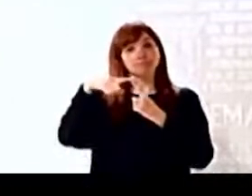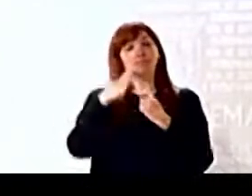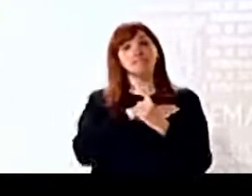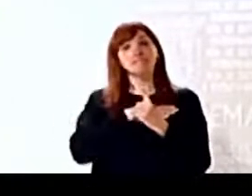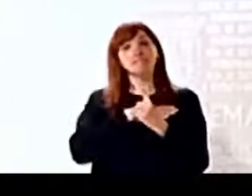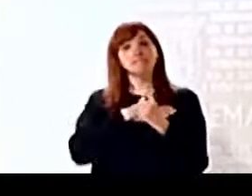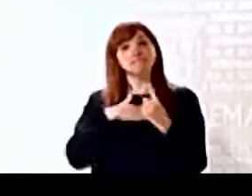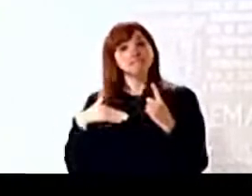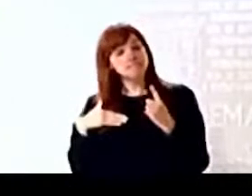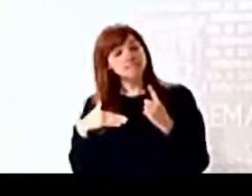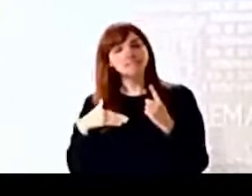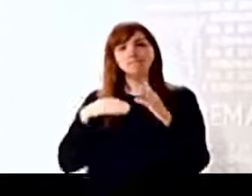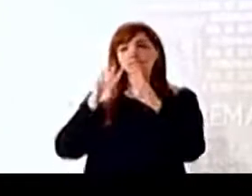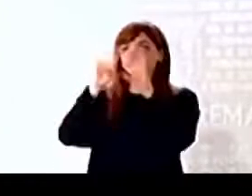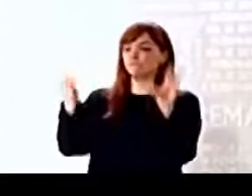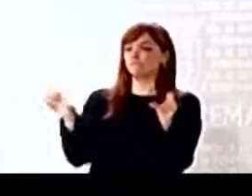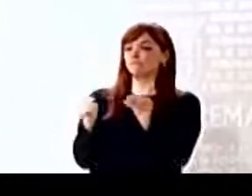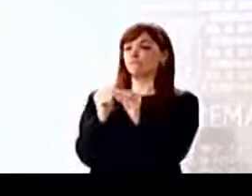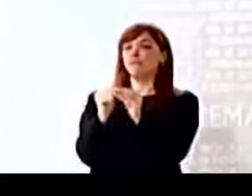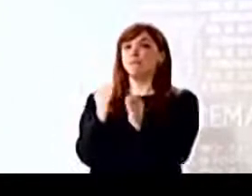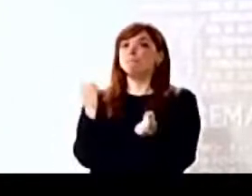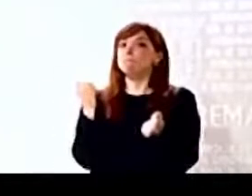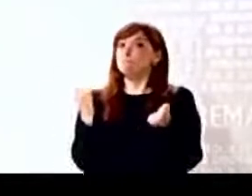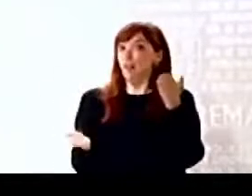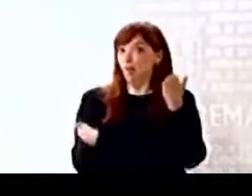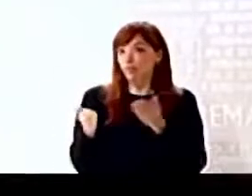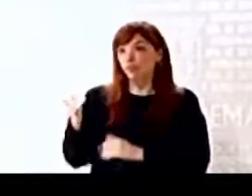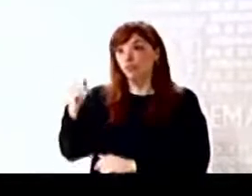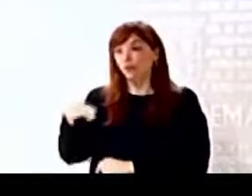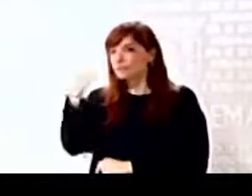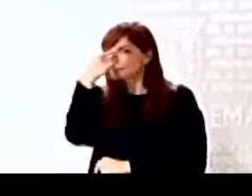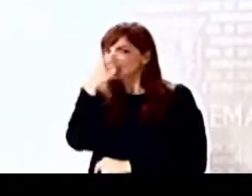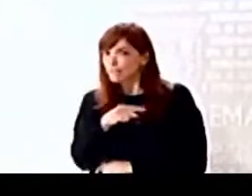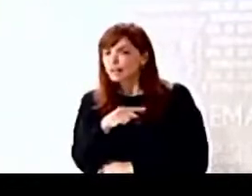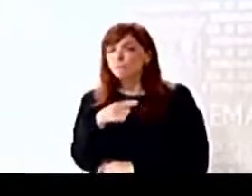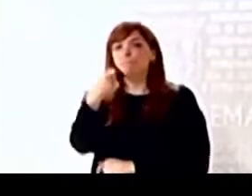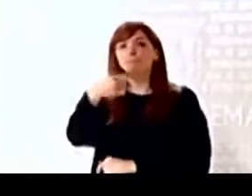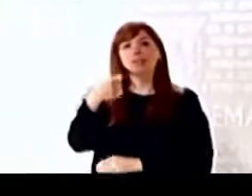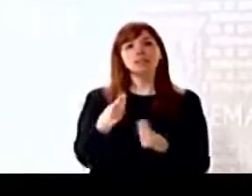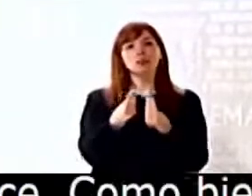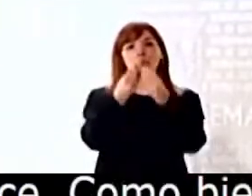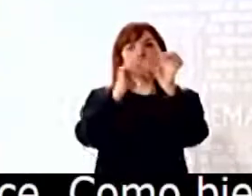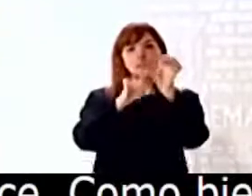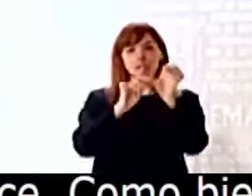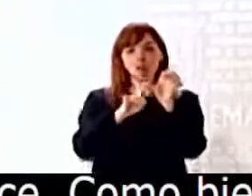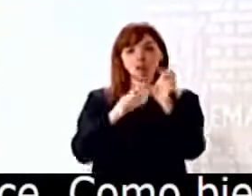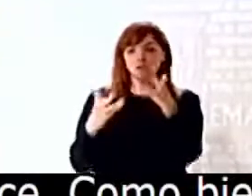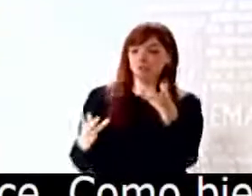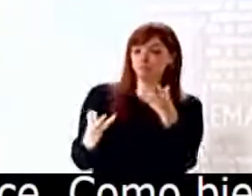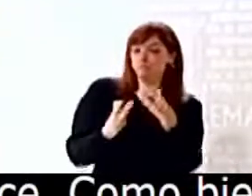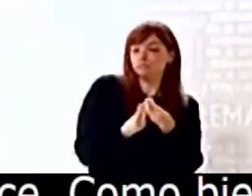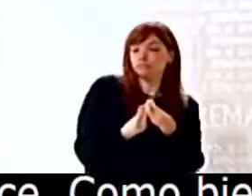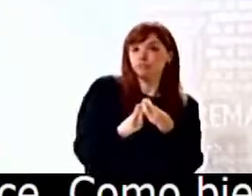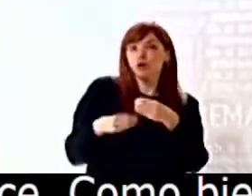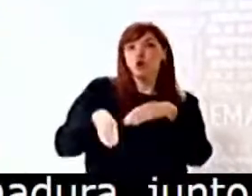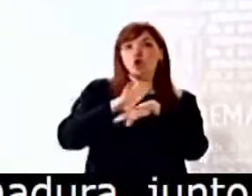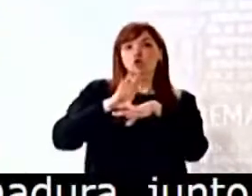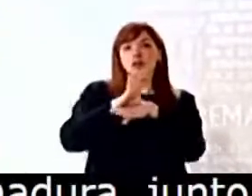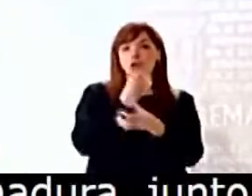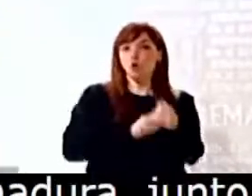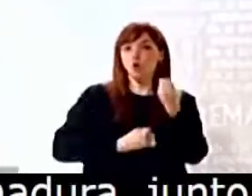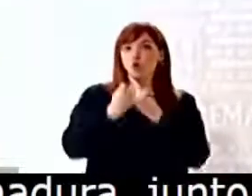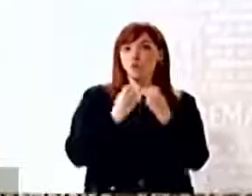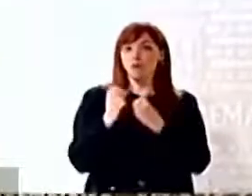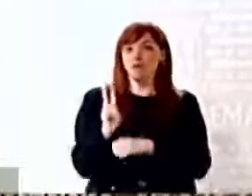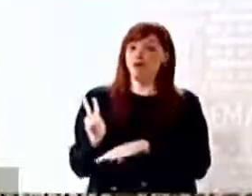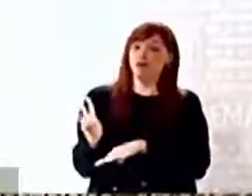queríamos hacer un balance. Como bien sabéis, el presidente de la Junta de Extremadura, junto con el consejero de Economía,